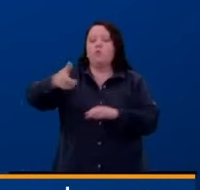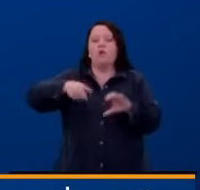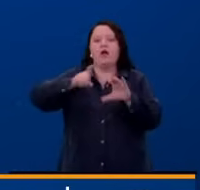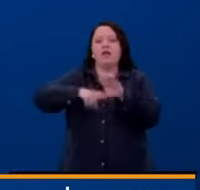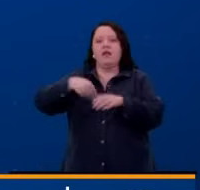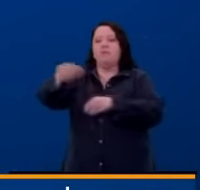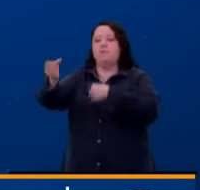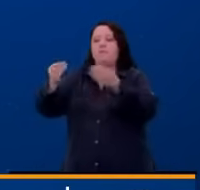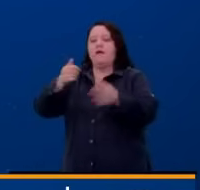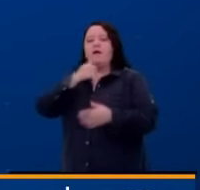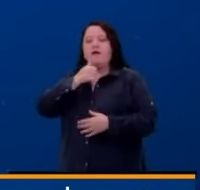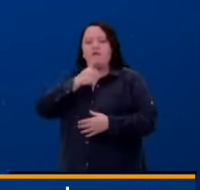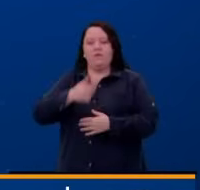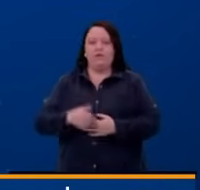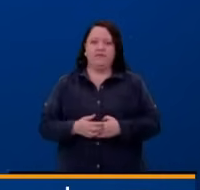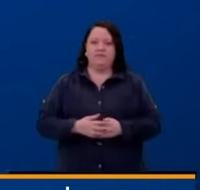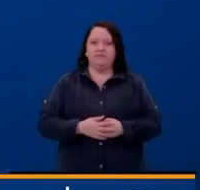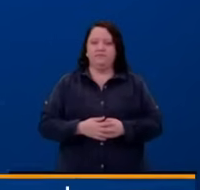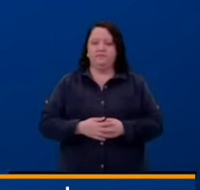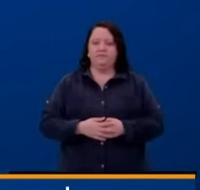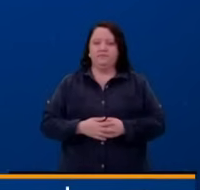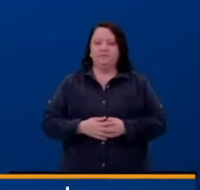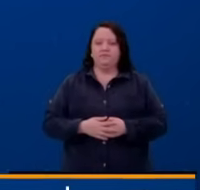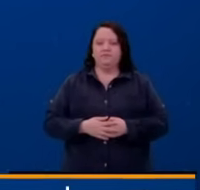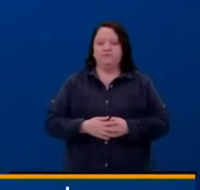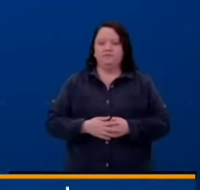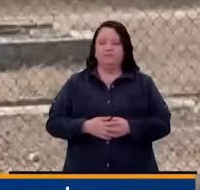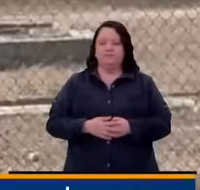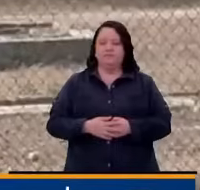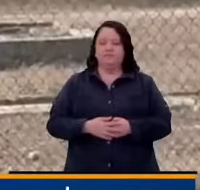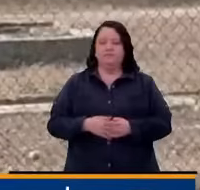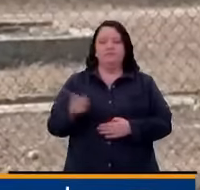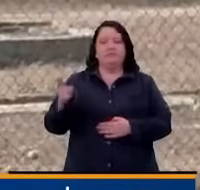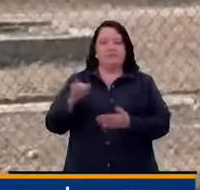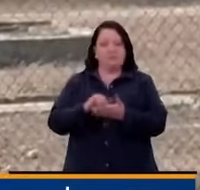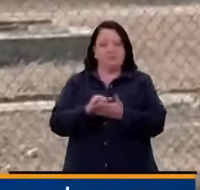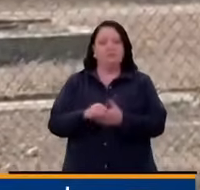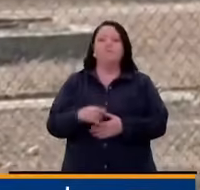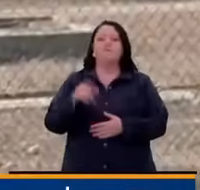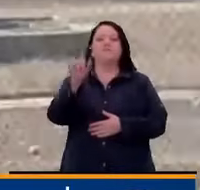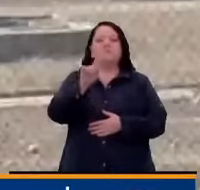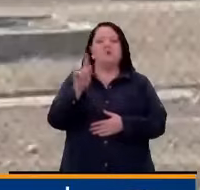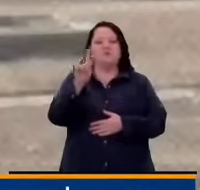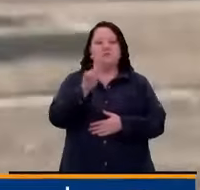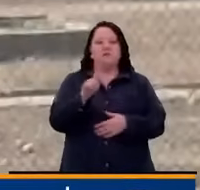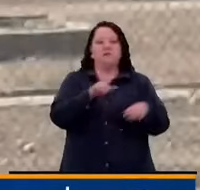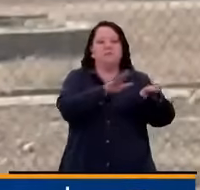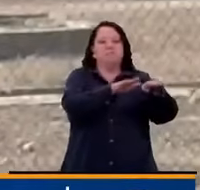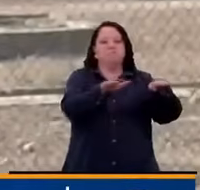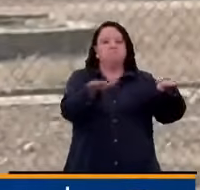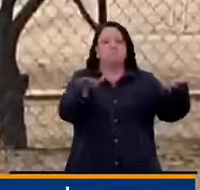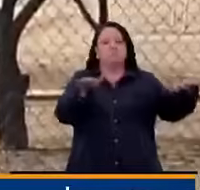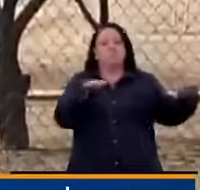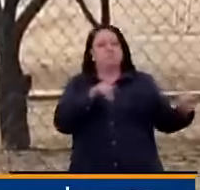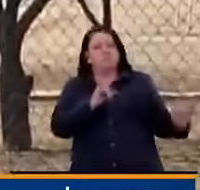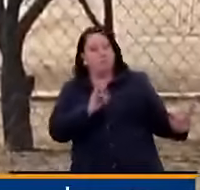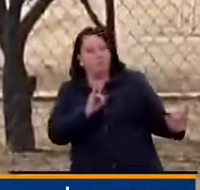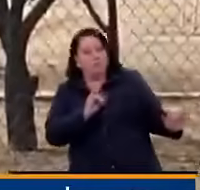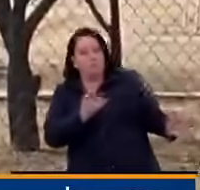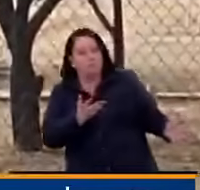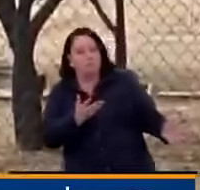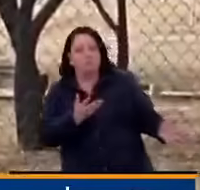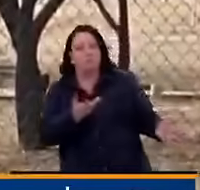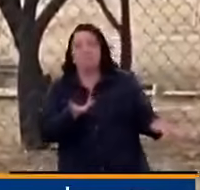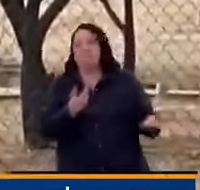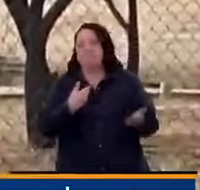Hoy día ven reflejado esa ilusión en esos carrotanques. Pasó febrero y los carros no arrancaron. Dificultades